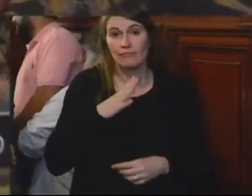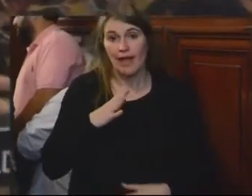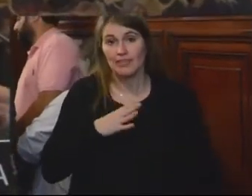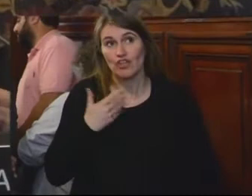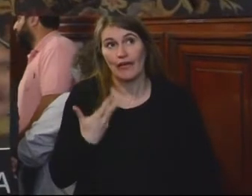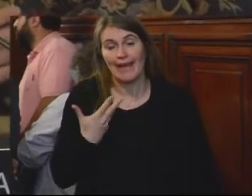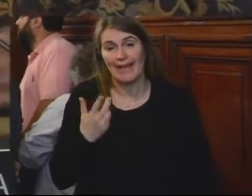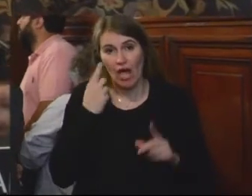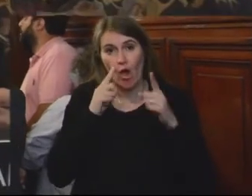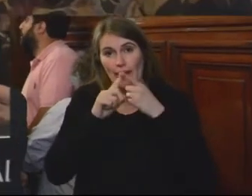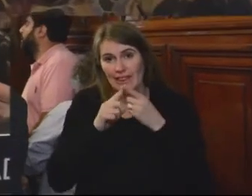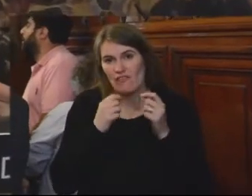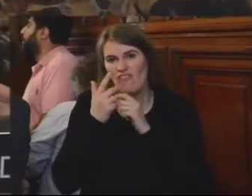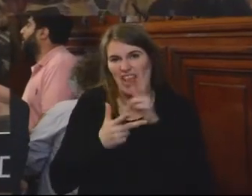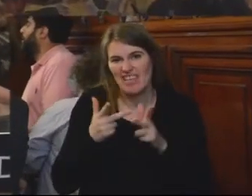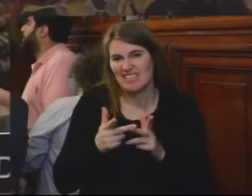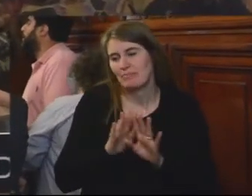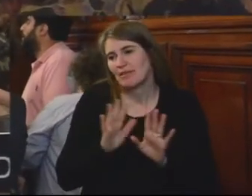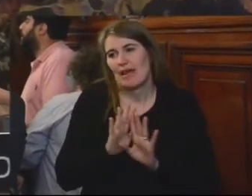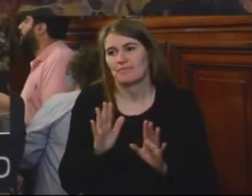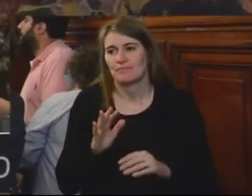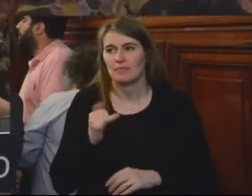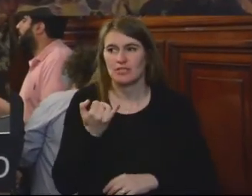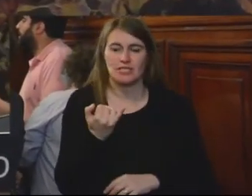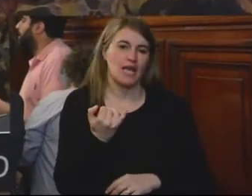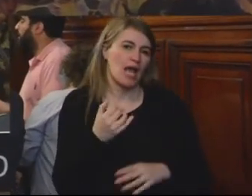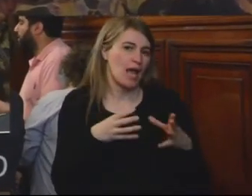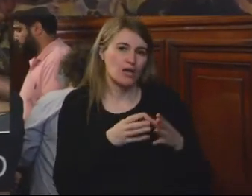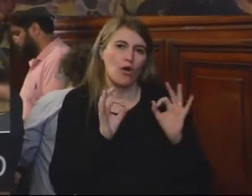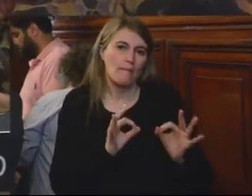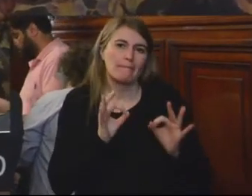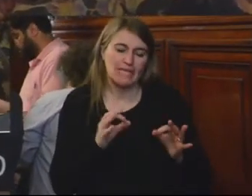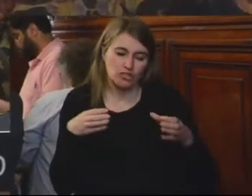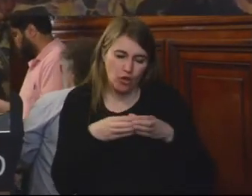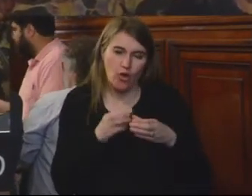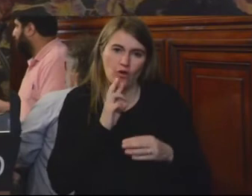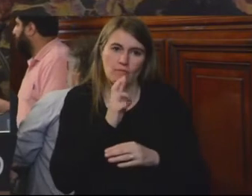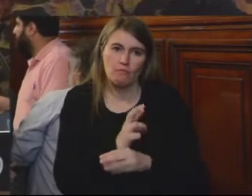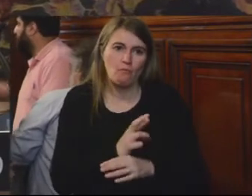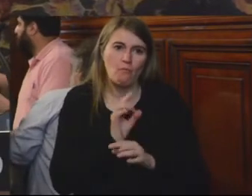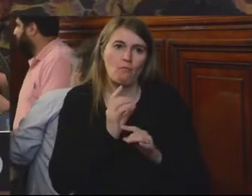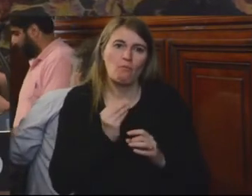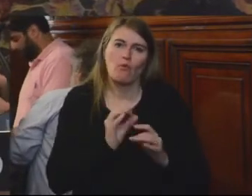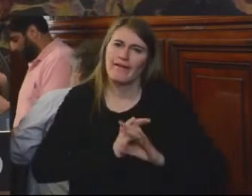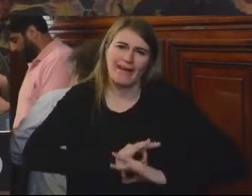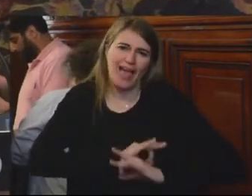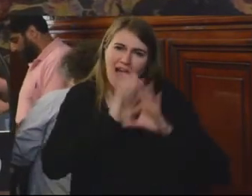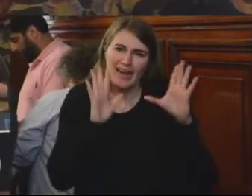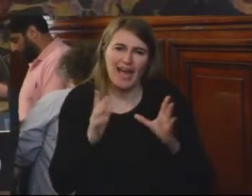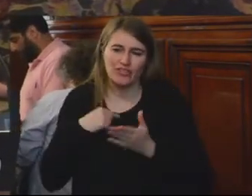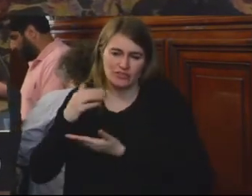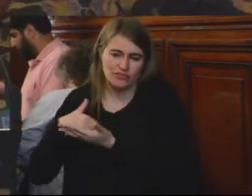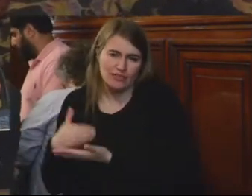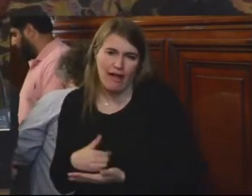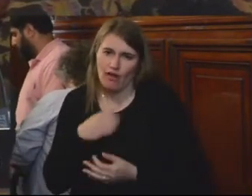decir me lo voy a ahorrar porque las palabras del comisionado vannucchi creo que han sido elocuentes y muy claras y esta delegación la